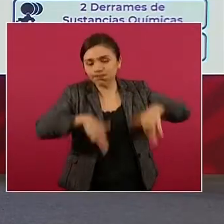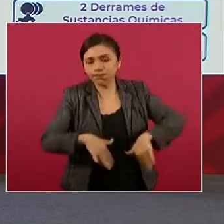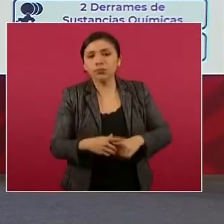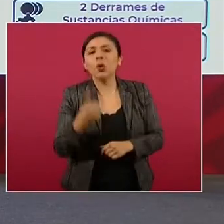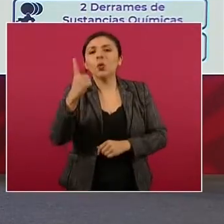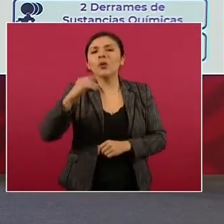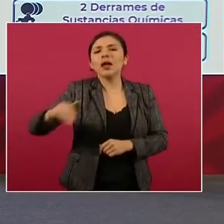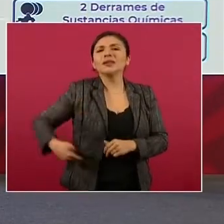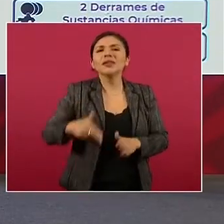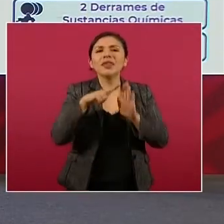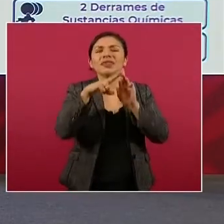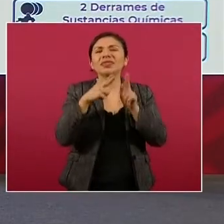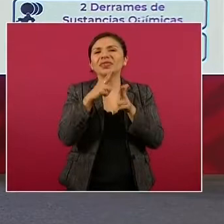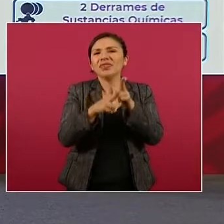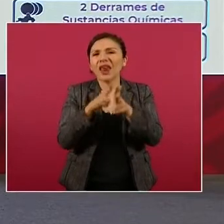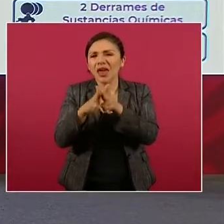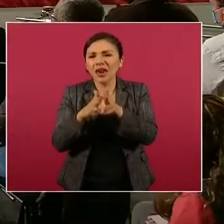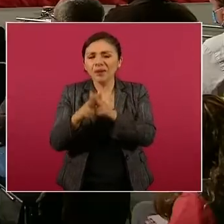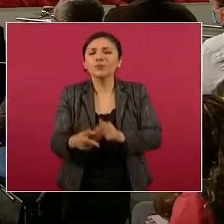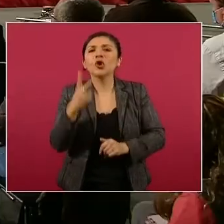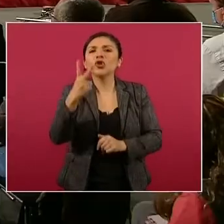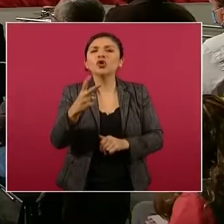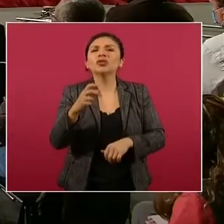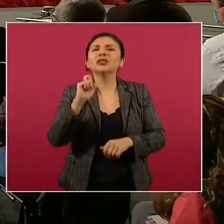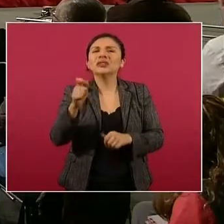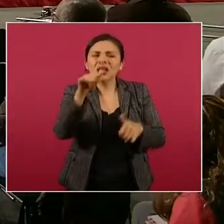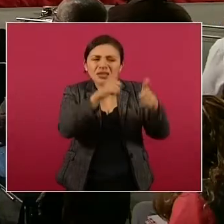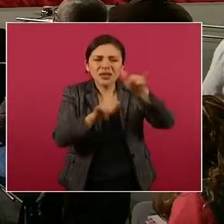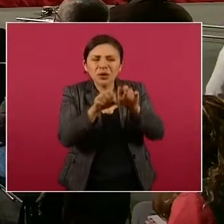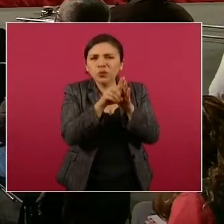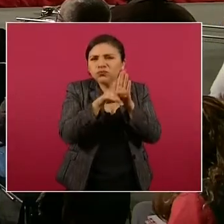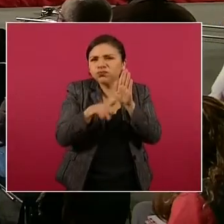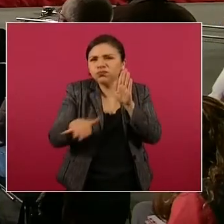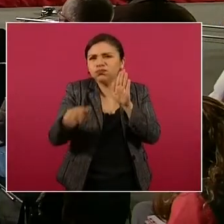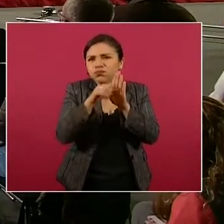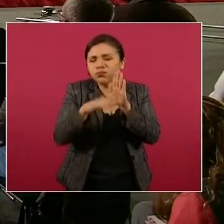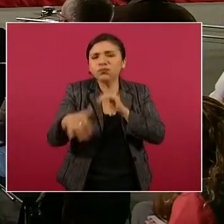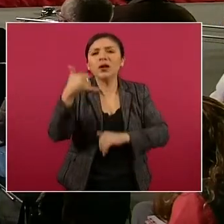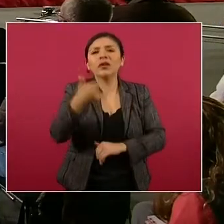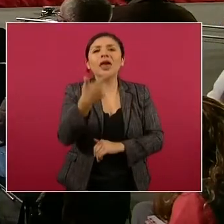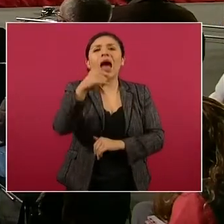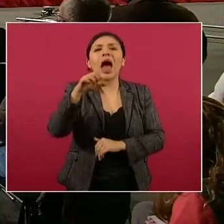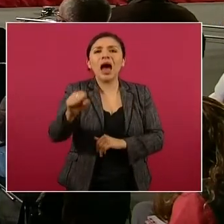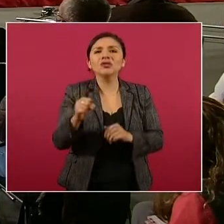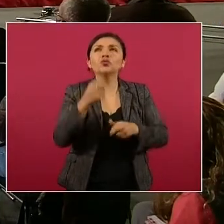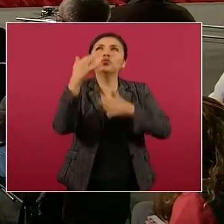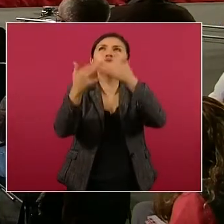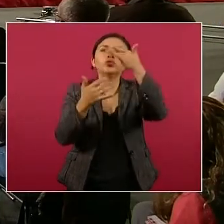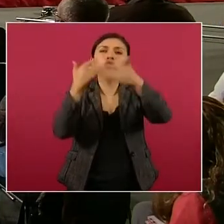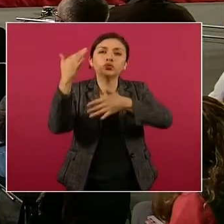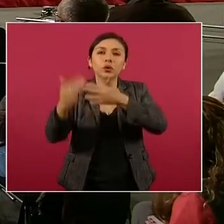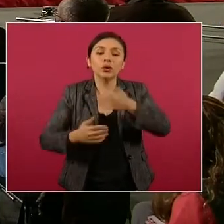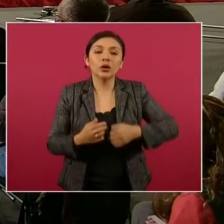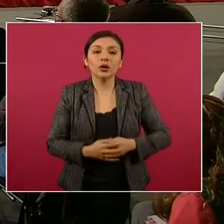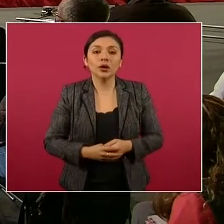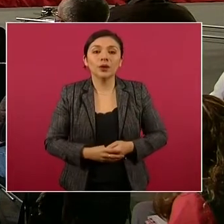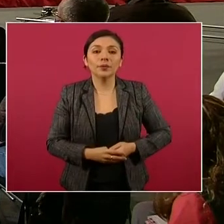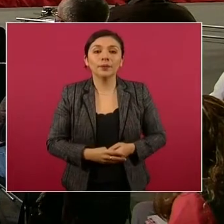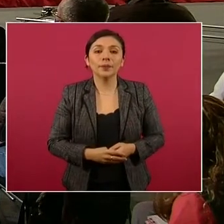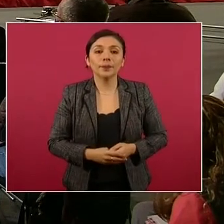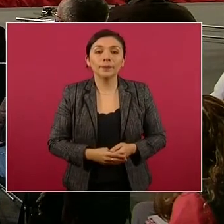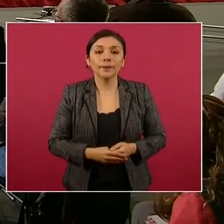accidente ferroviario dos derrames de sustancias químicas y dos fugas de gas adelante por favor